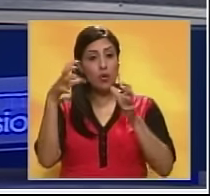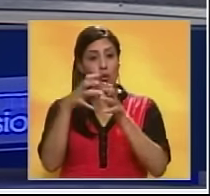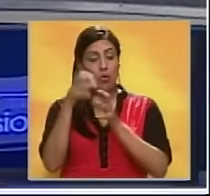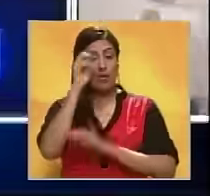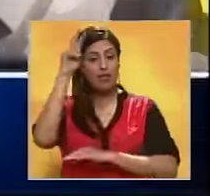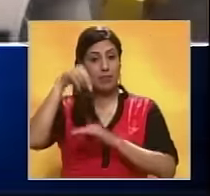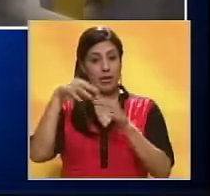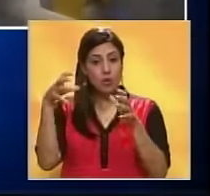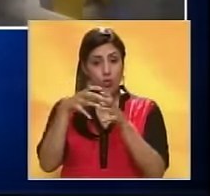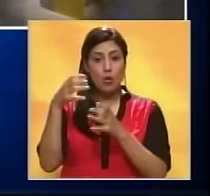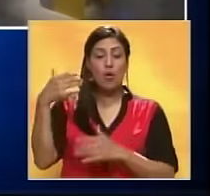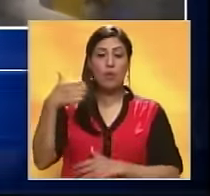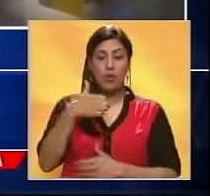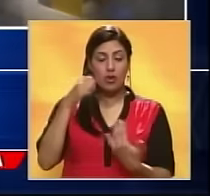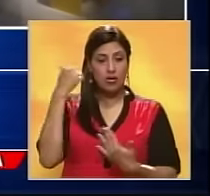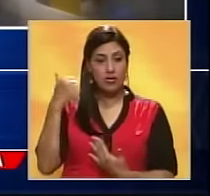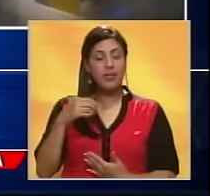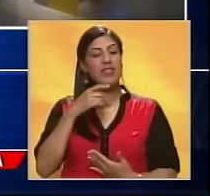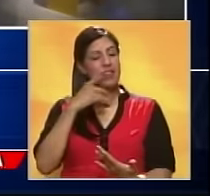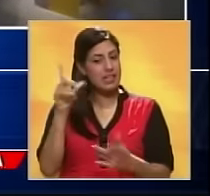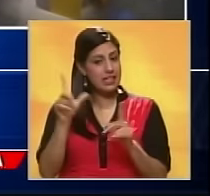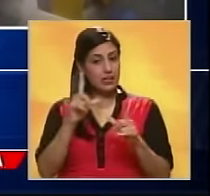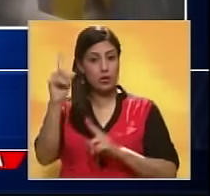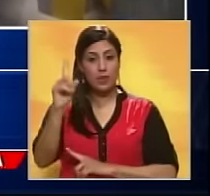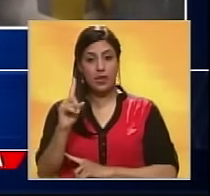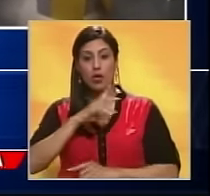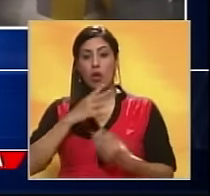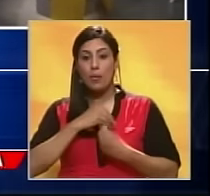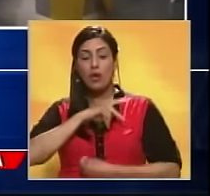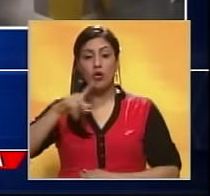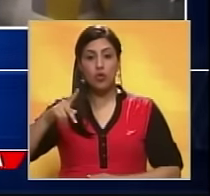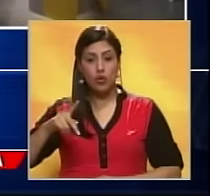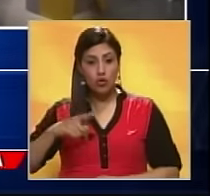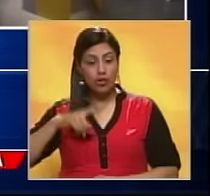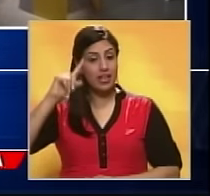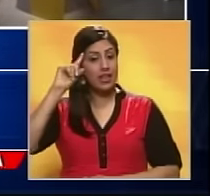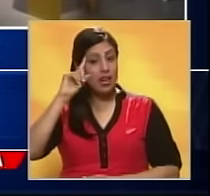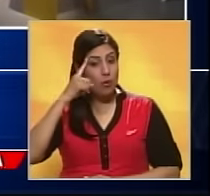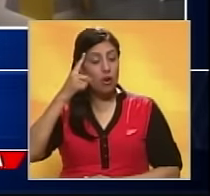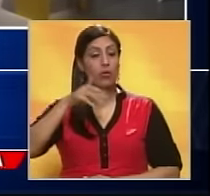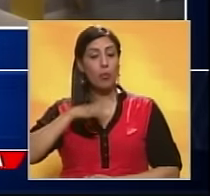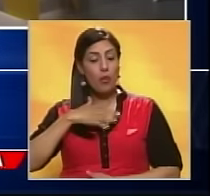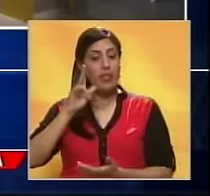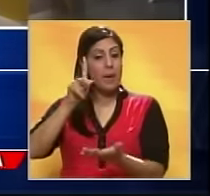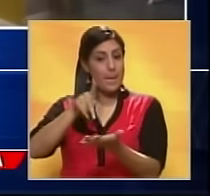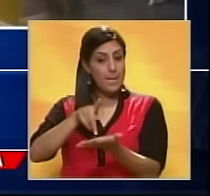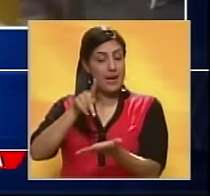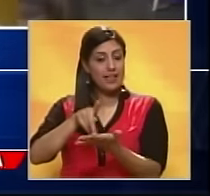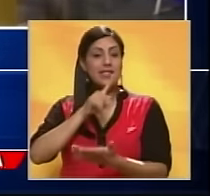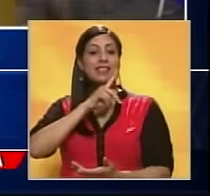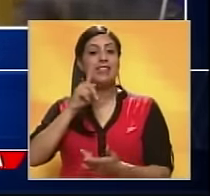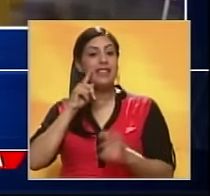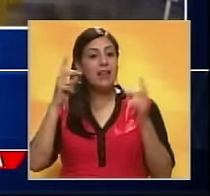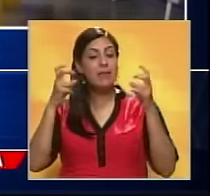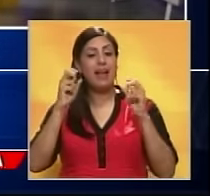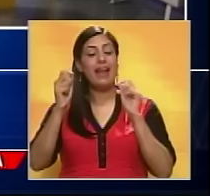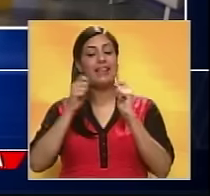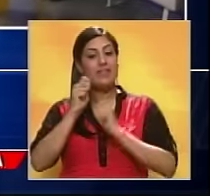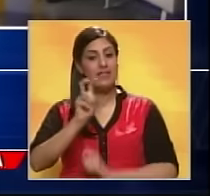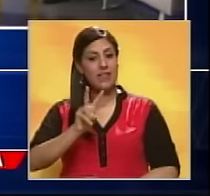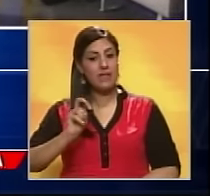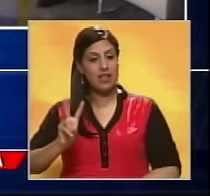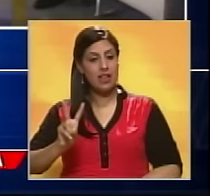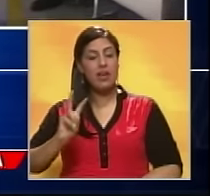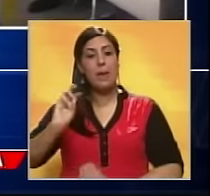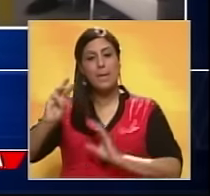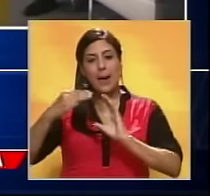Asamblea Nacional por la Unidad, José Manuel Olivares, ya está aquí en el estudio con nosotros. Recuerden que pueden participar con la etiqueta Entrevista